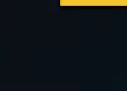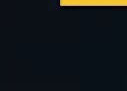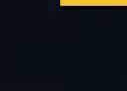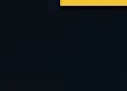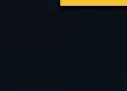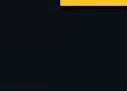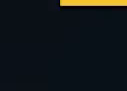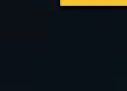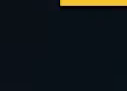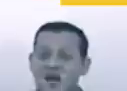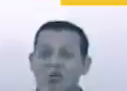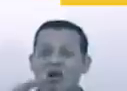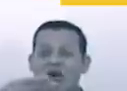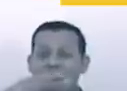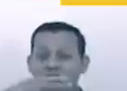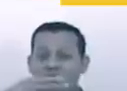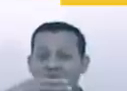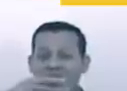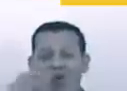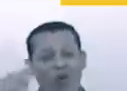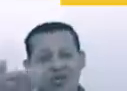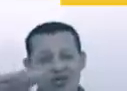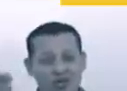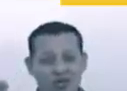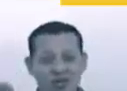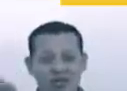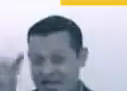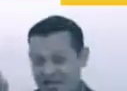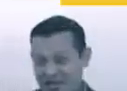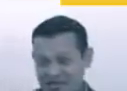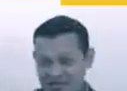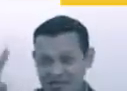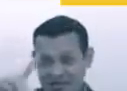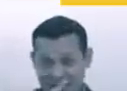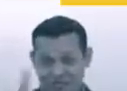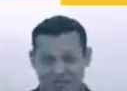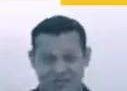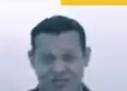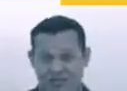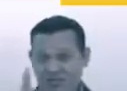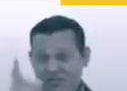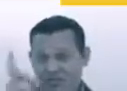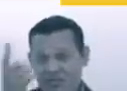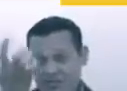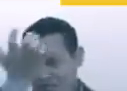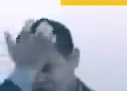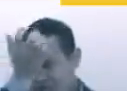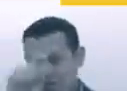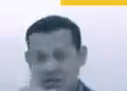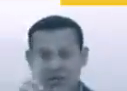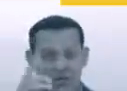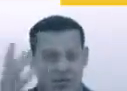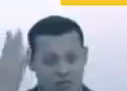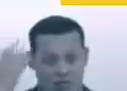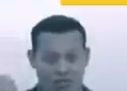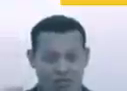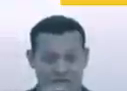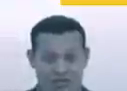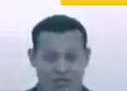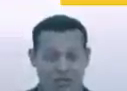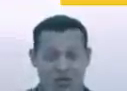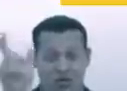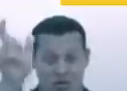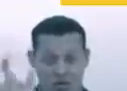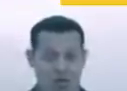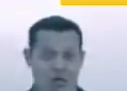han fumado no sé qué, dando a entender que se ha drogado. La diputada de los hoteles de lujo, que no pareciera que